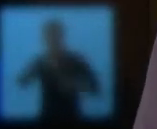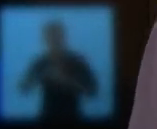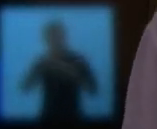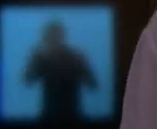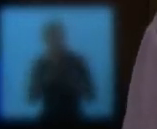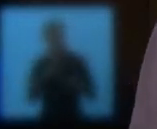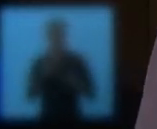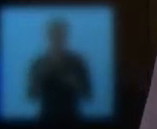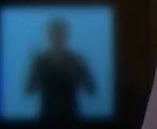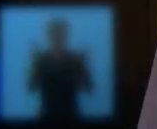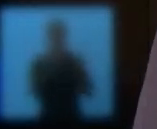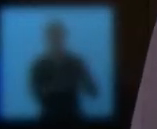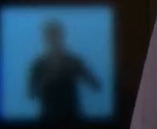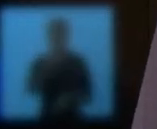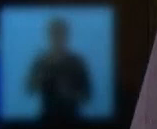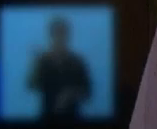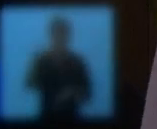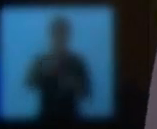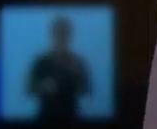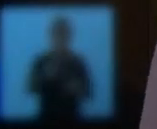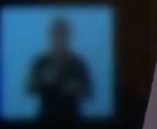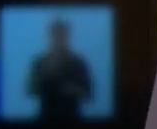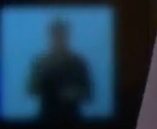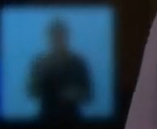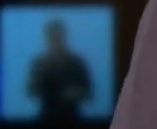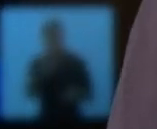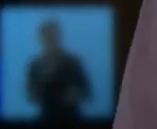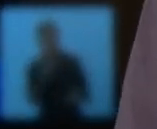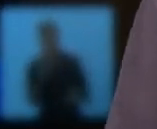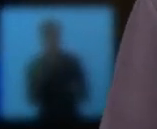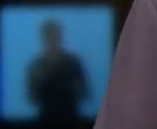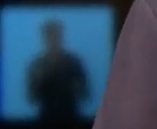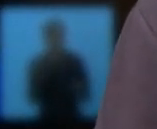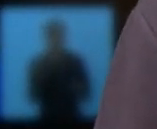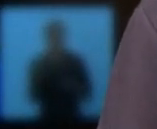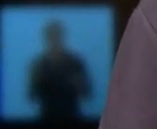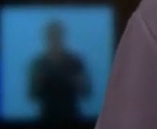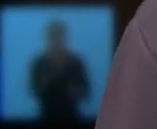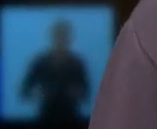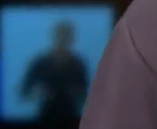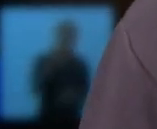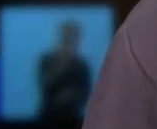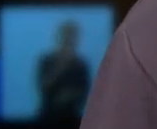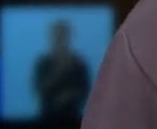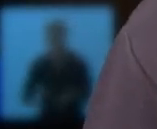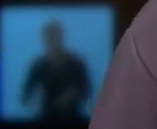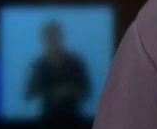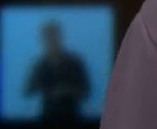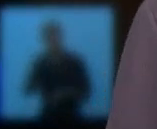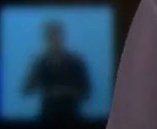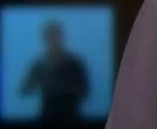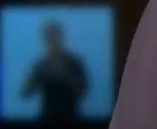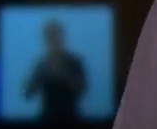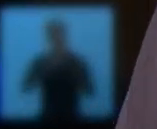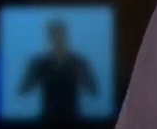que va a continuar una dinámica muy similar, y creo que por el paso, Labaña, también los otros candidatos van a seguir una dinámica muy similar a lo que vienen mostrando hasta ahora. Labaña creo